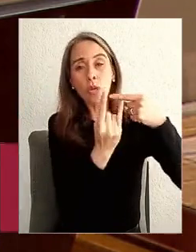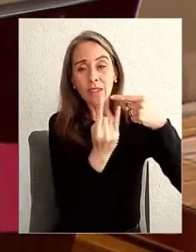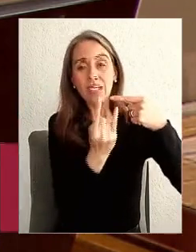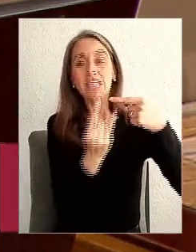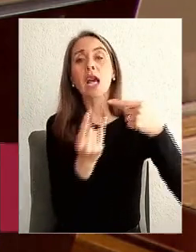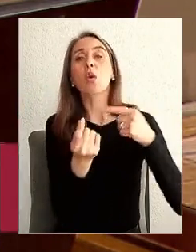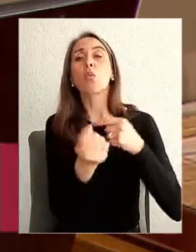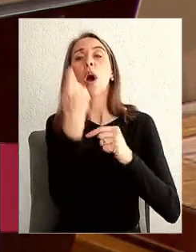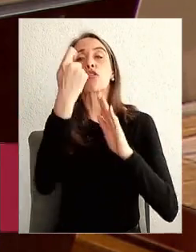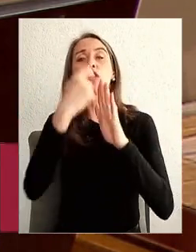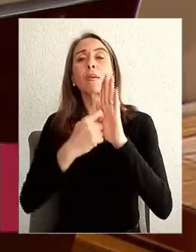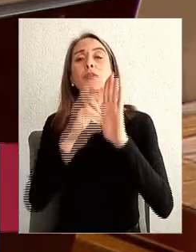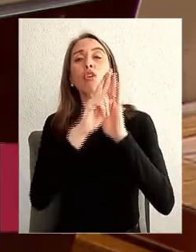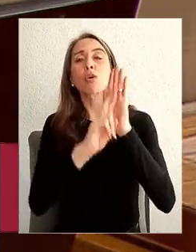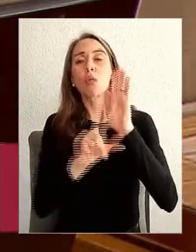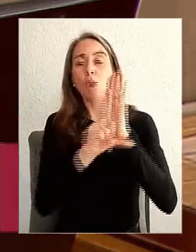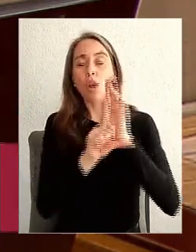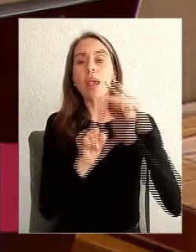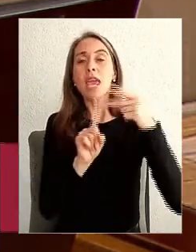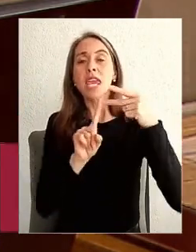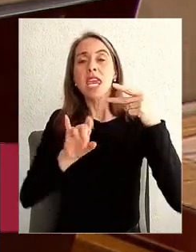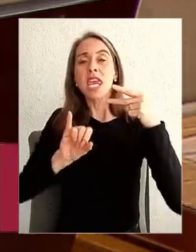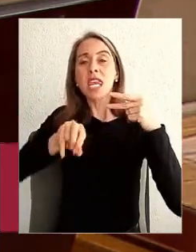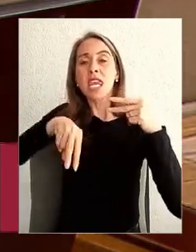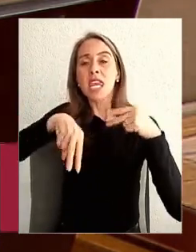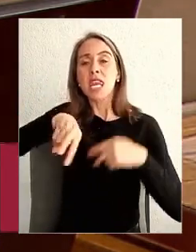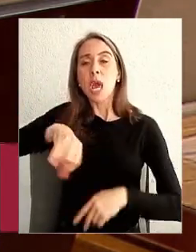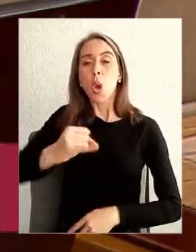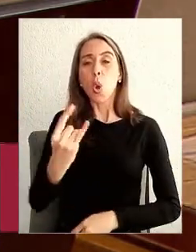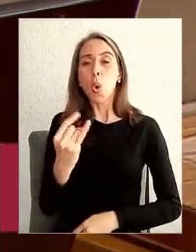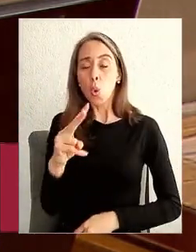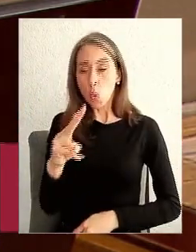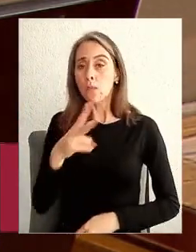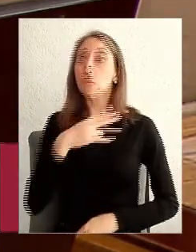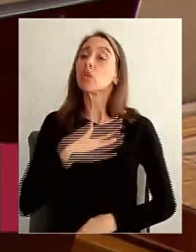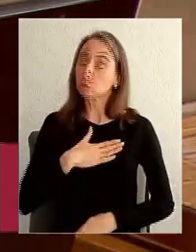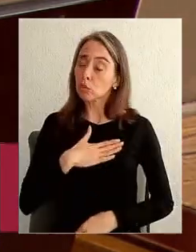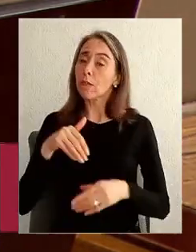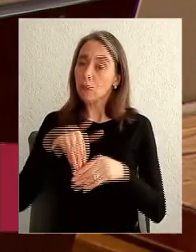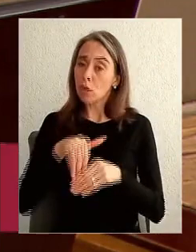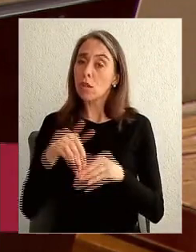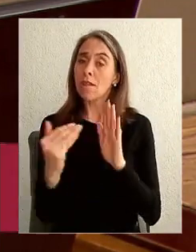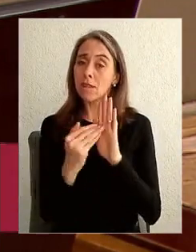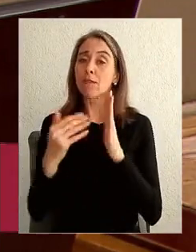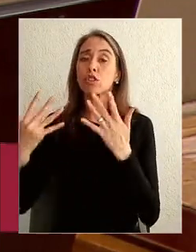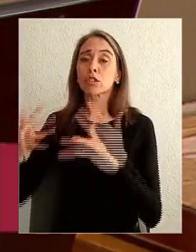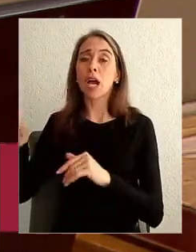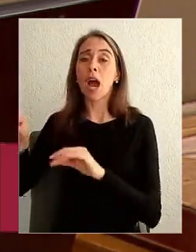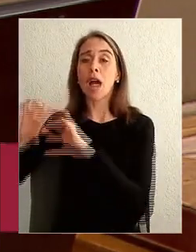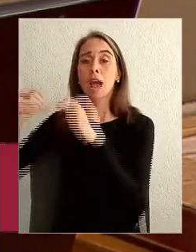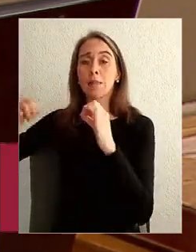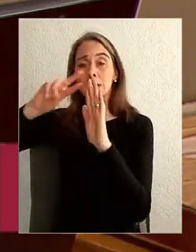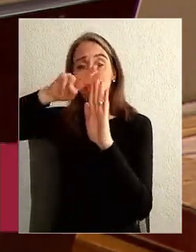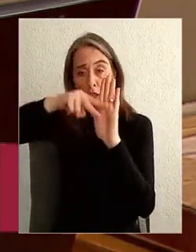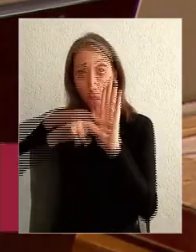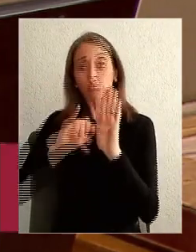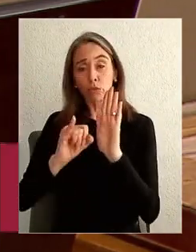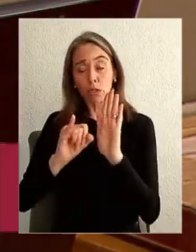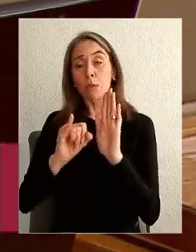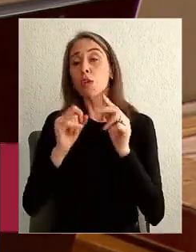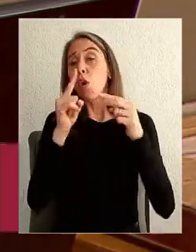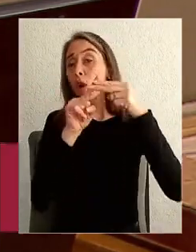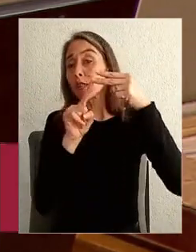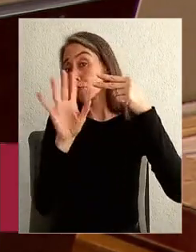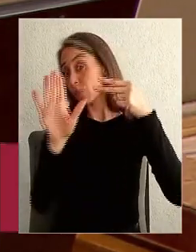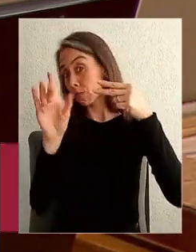INJUB, que nosotros queremos votar a favor de las modificaciones que vienen del Senado. Muchas gracias, señor